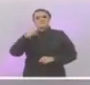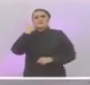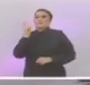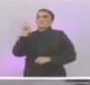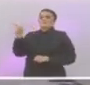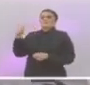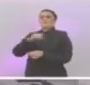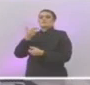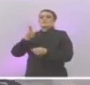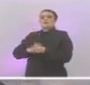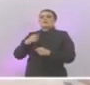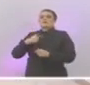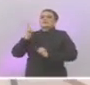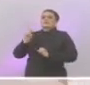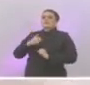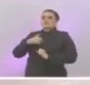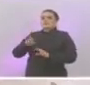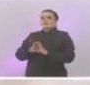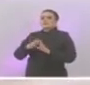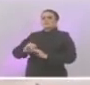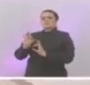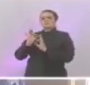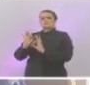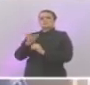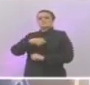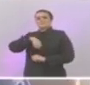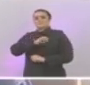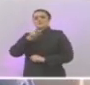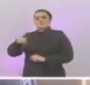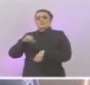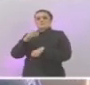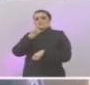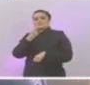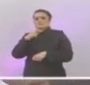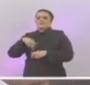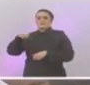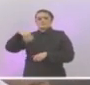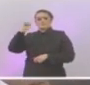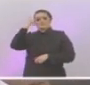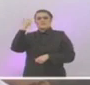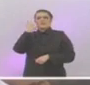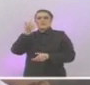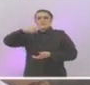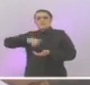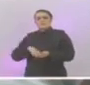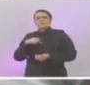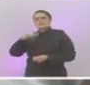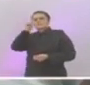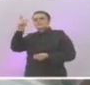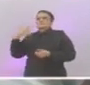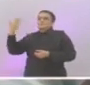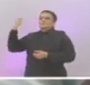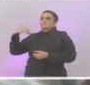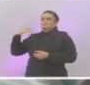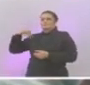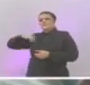hospital, emblema del humanismo y de la excelencia de la medicina potosina, mantenga su espíritu y su historia